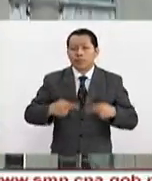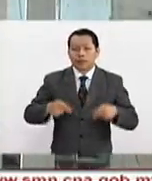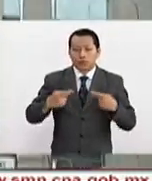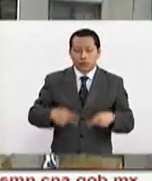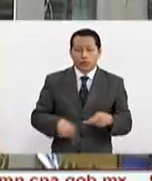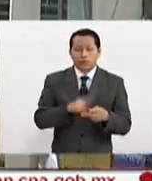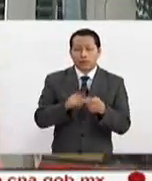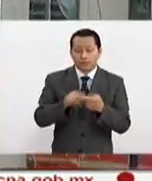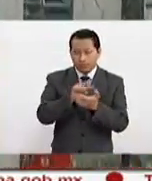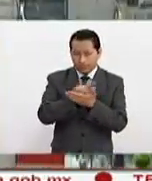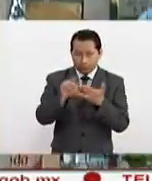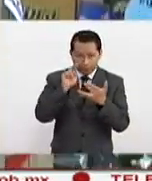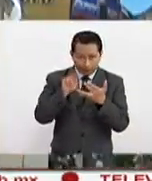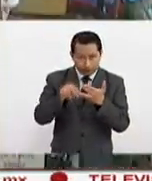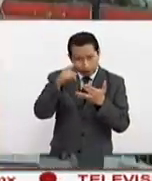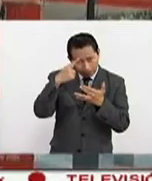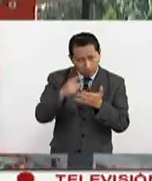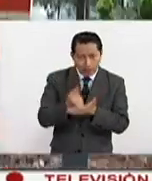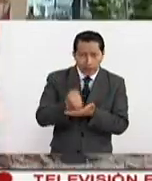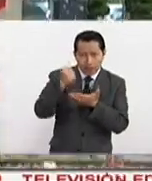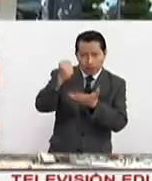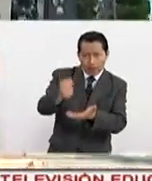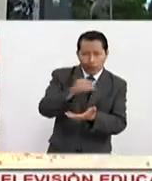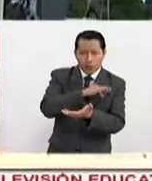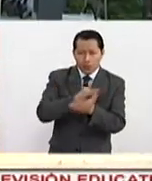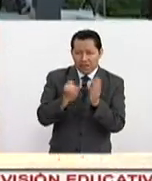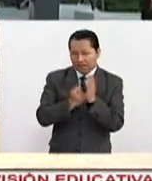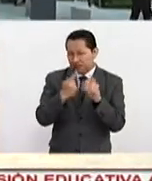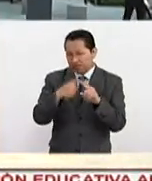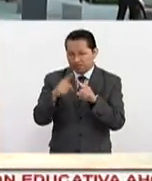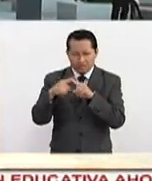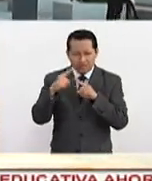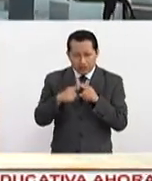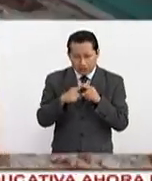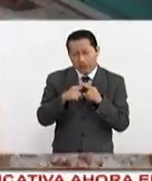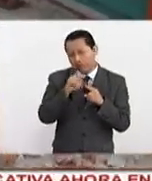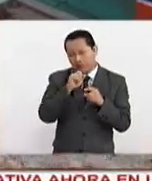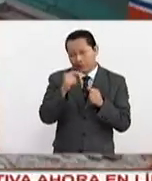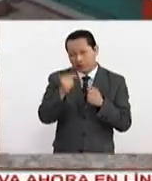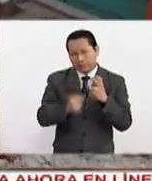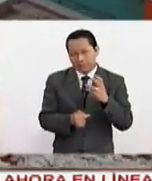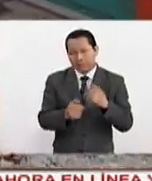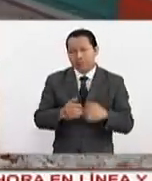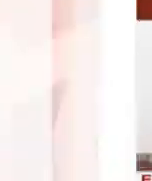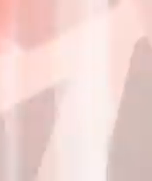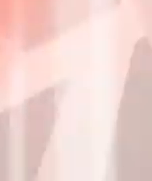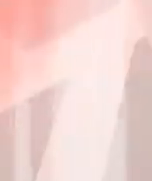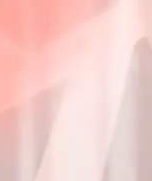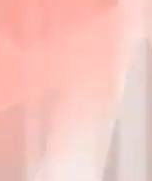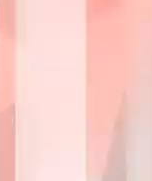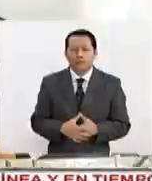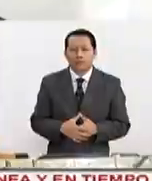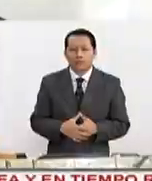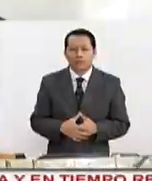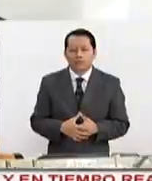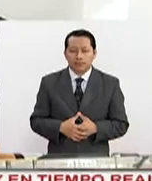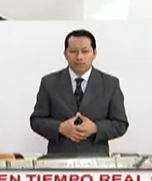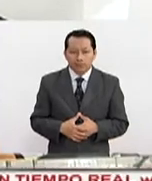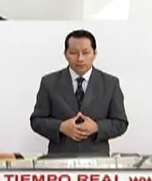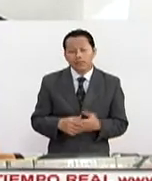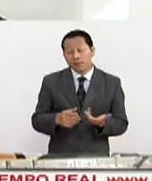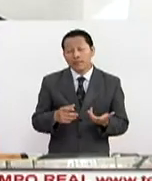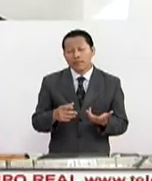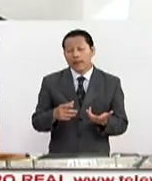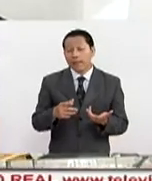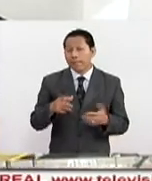la transparencia en los recursos y facilidades fiscales para todos los afectados, entre otros puntos. Y hay muchas acciones